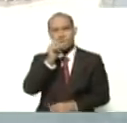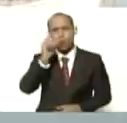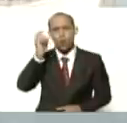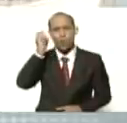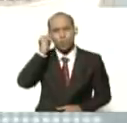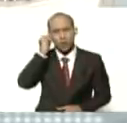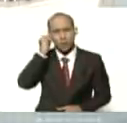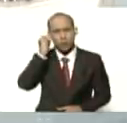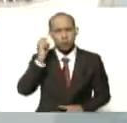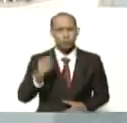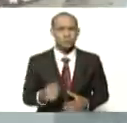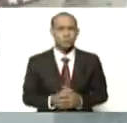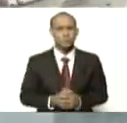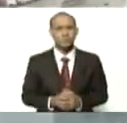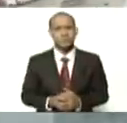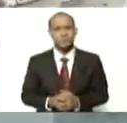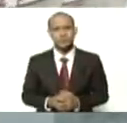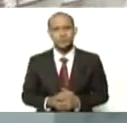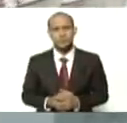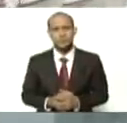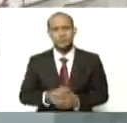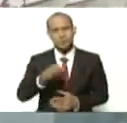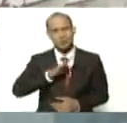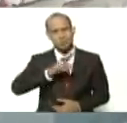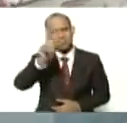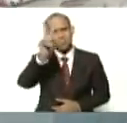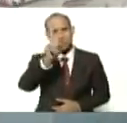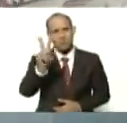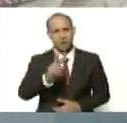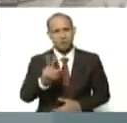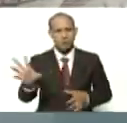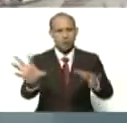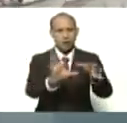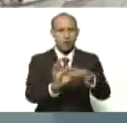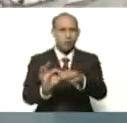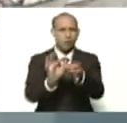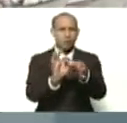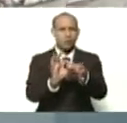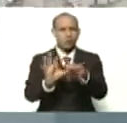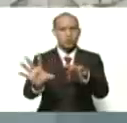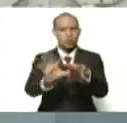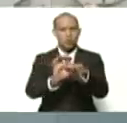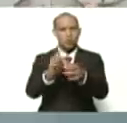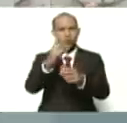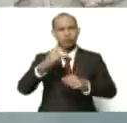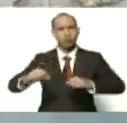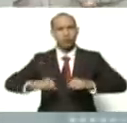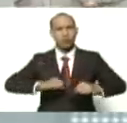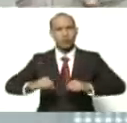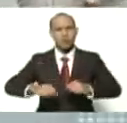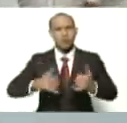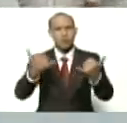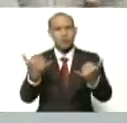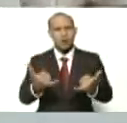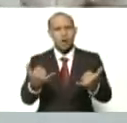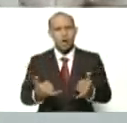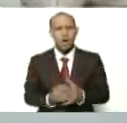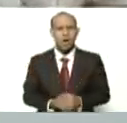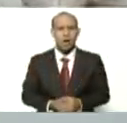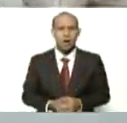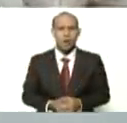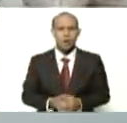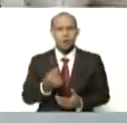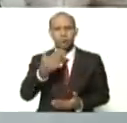y de la cultura y la cultura de venezuela unidos o unidos un solo movimiento ahora me hacen fíjense ustedes